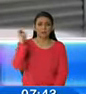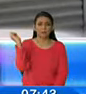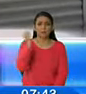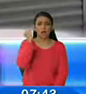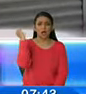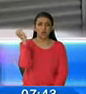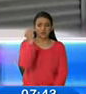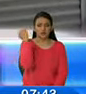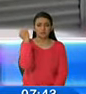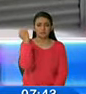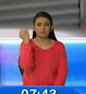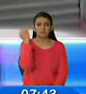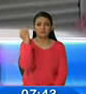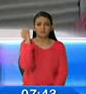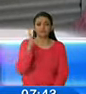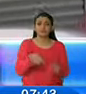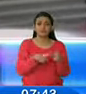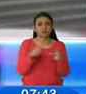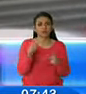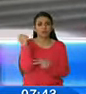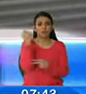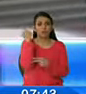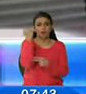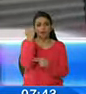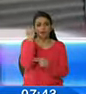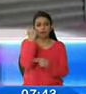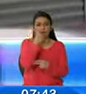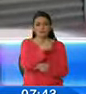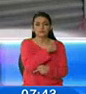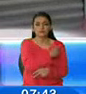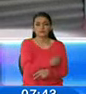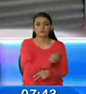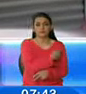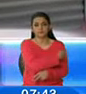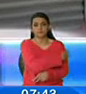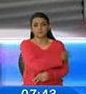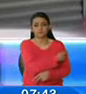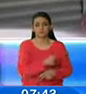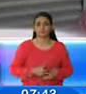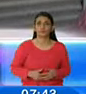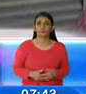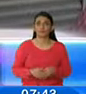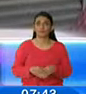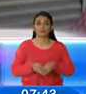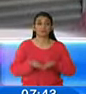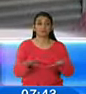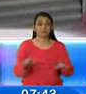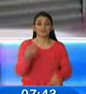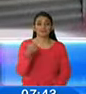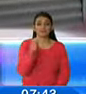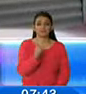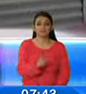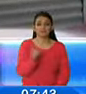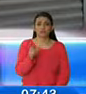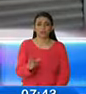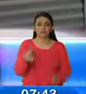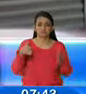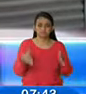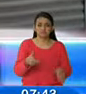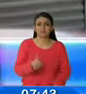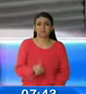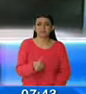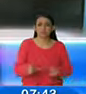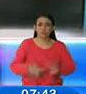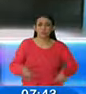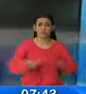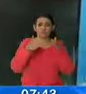del Cuerpo de Bomberos y en una ambulancia de la Cruz Roja Ecuatoriana. El resto de pacientes, 10 pacientes, están siendo atendidos en el